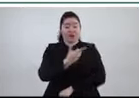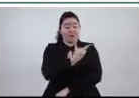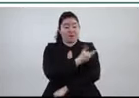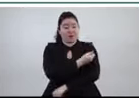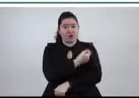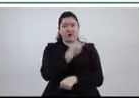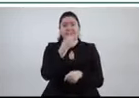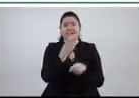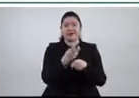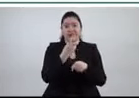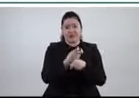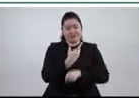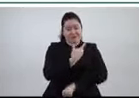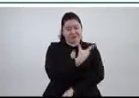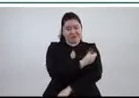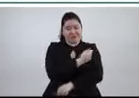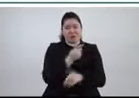segundas dosis